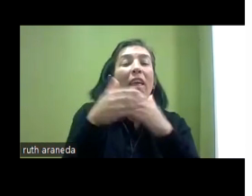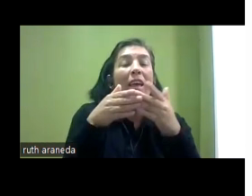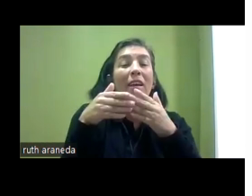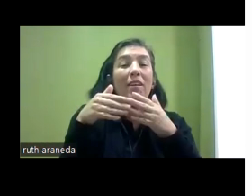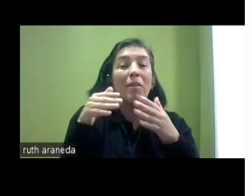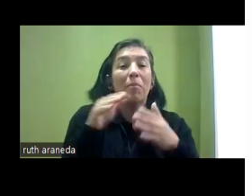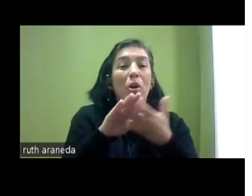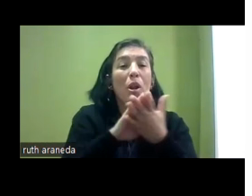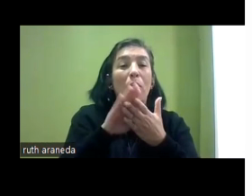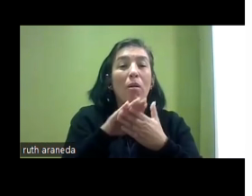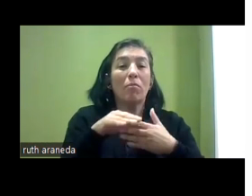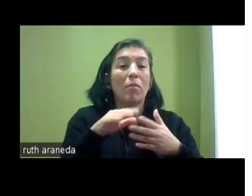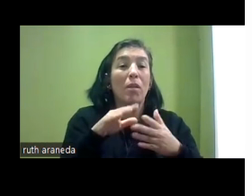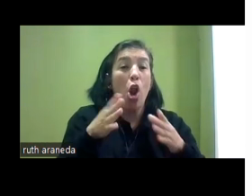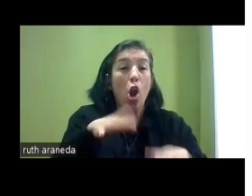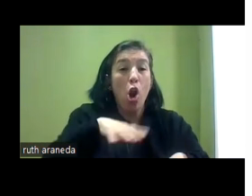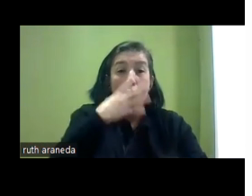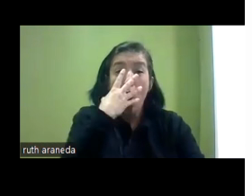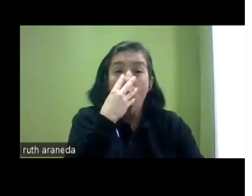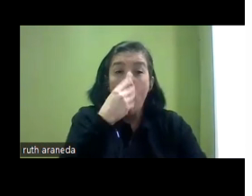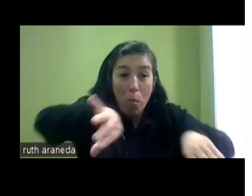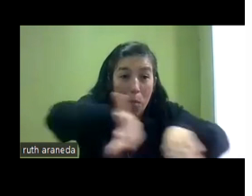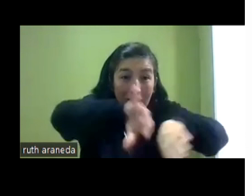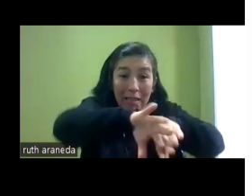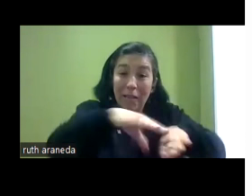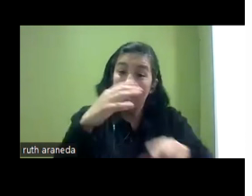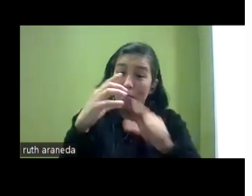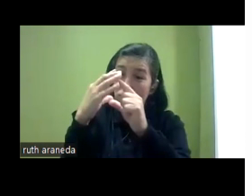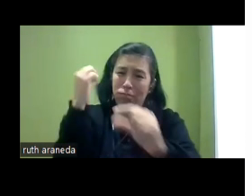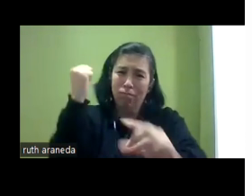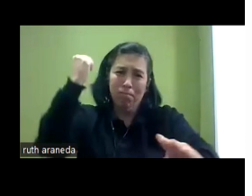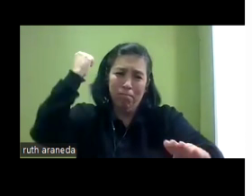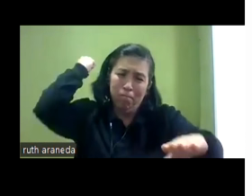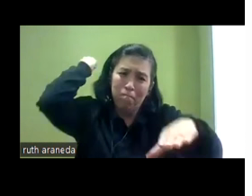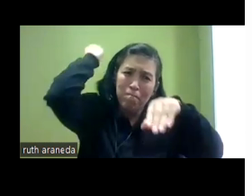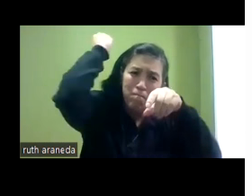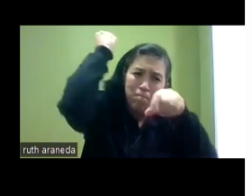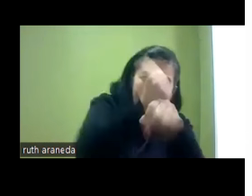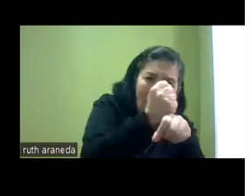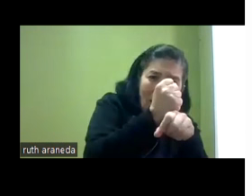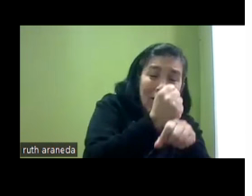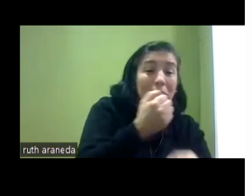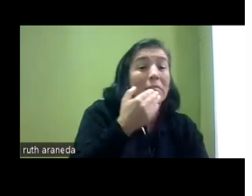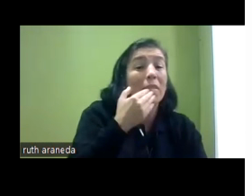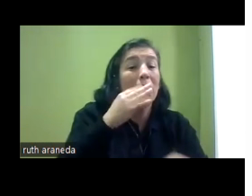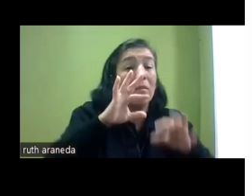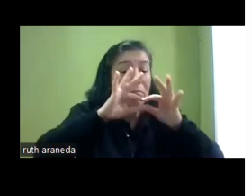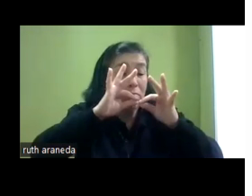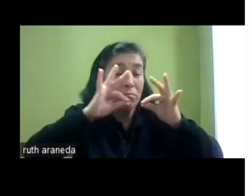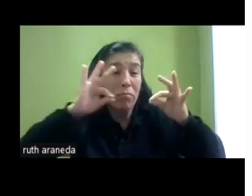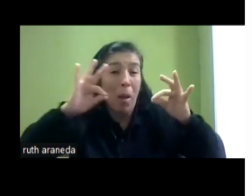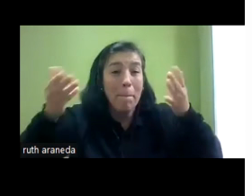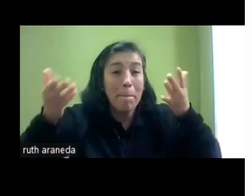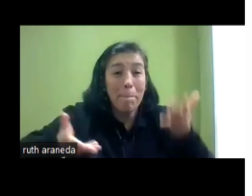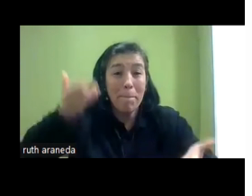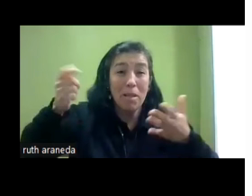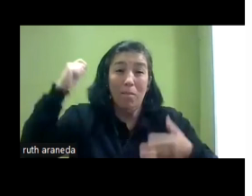en el cuerpo de lo marino o de la foca. Acá lienzas y pesos para